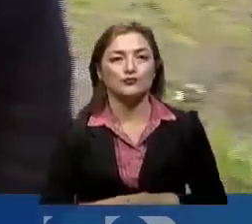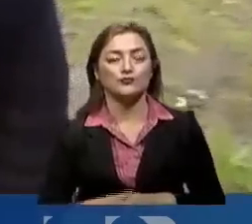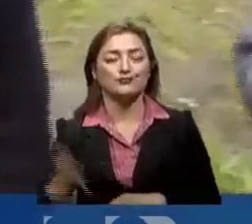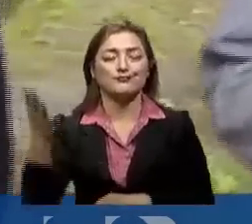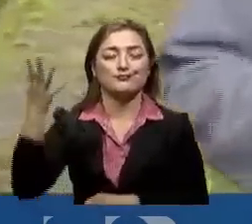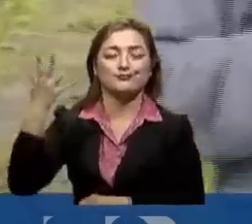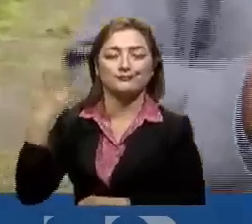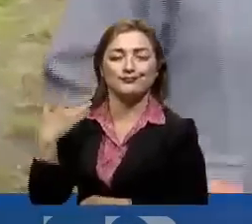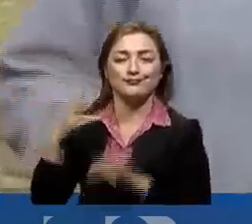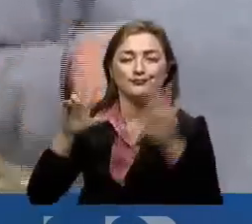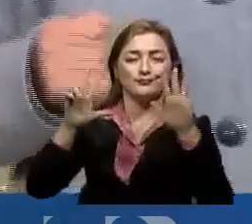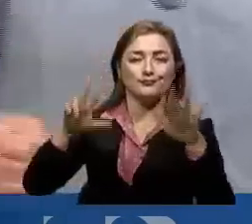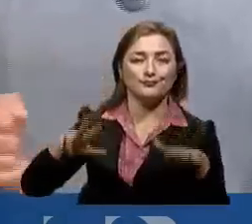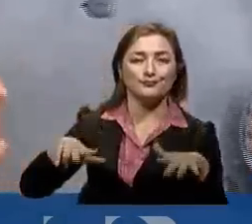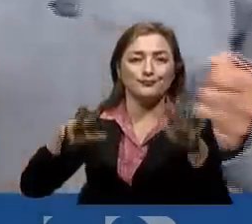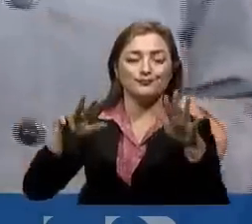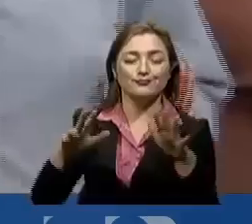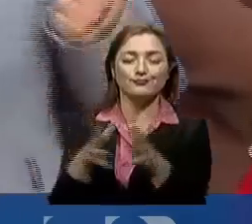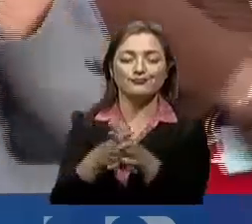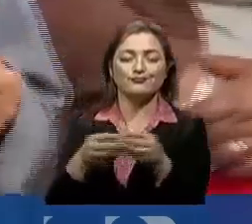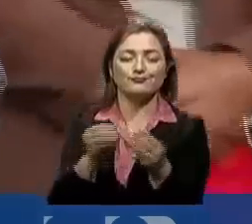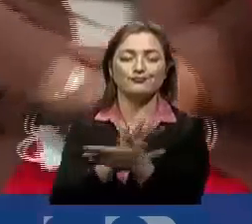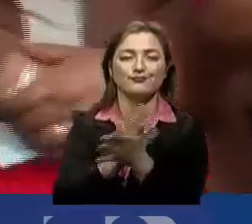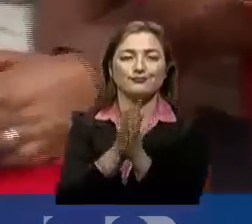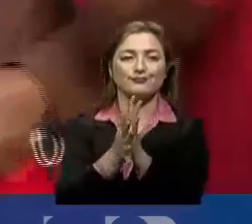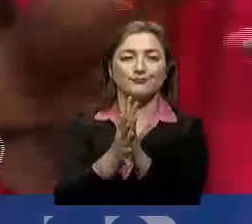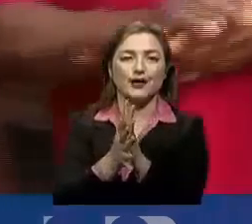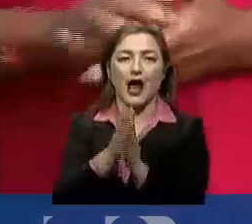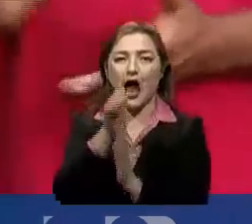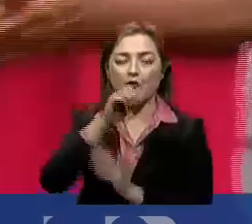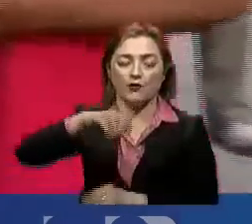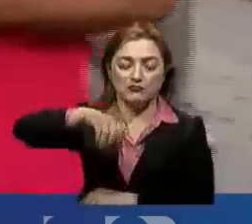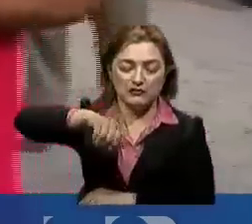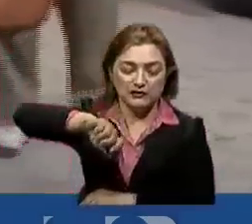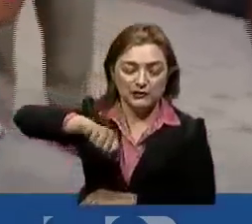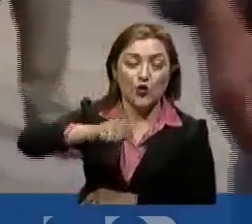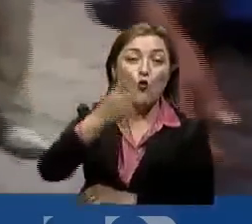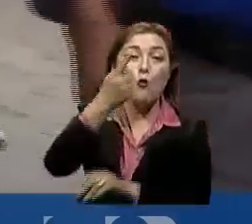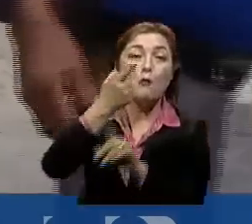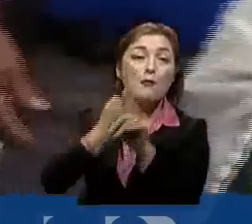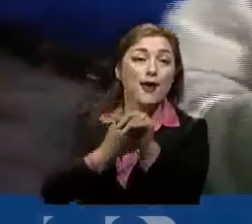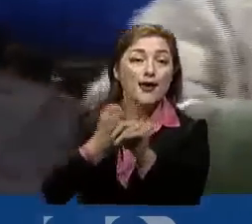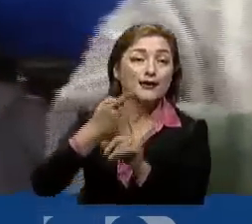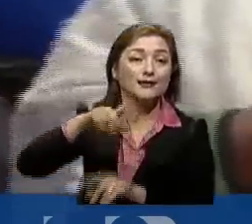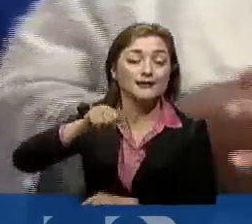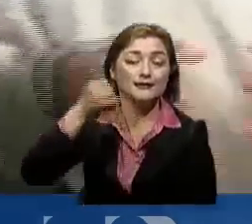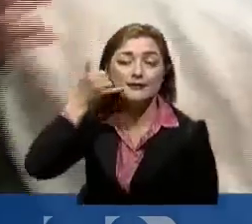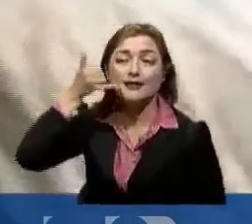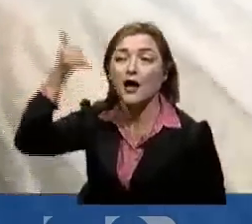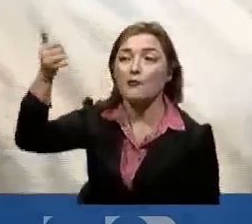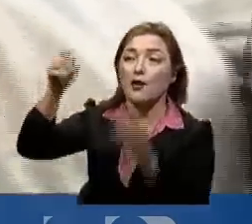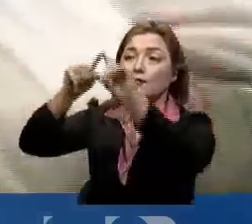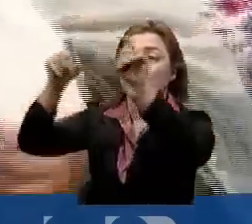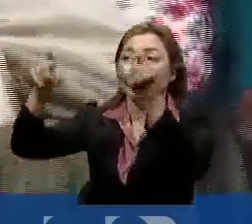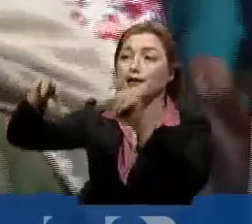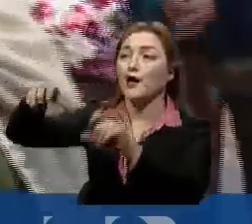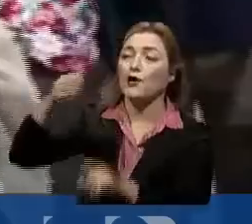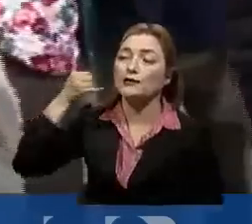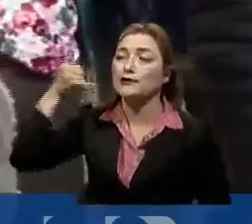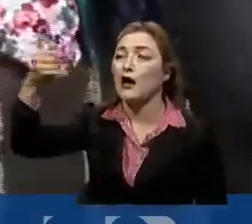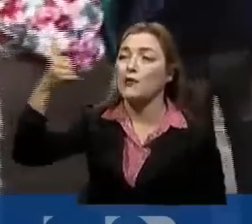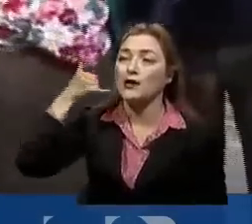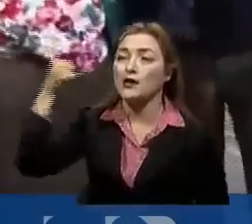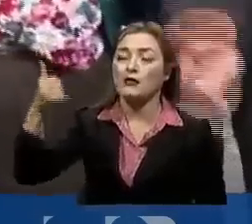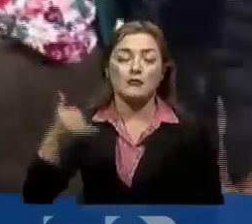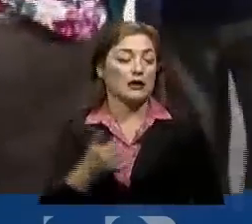la solución no nos da y ahorita no tenemos gota de agua hace un mes. Les llamamos a la empresa del agua potable, tampoco nos